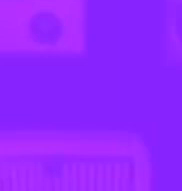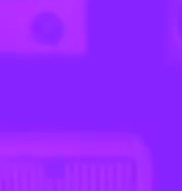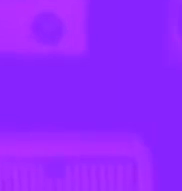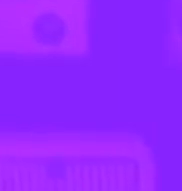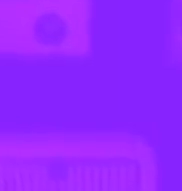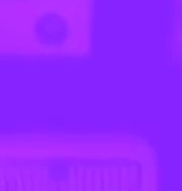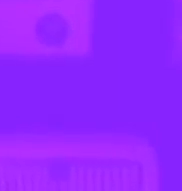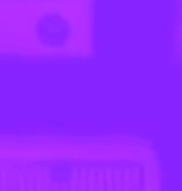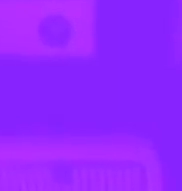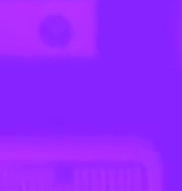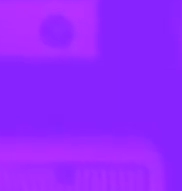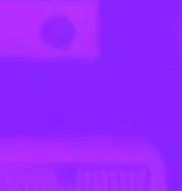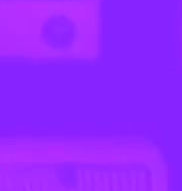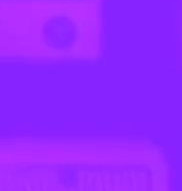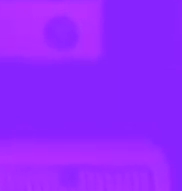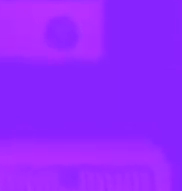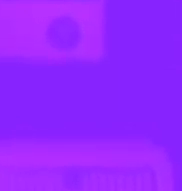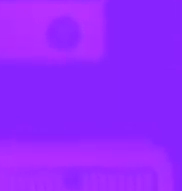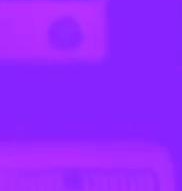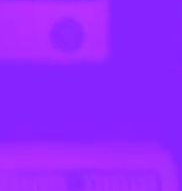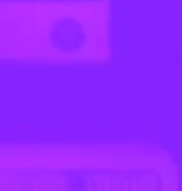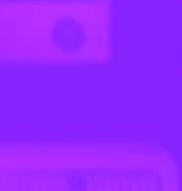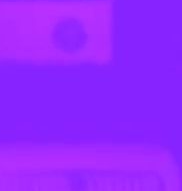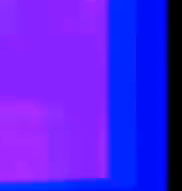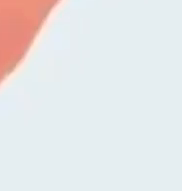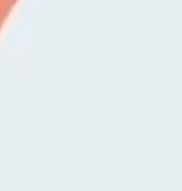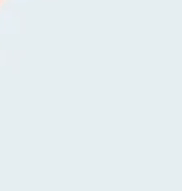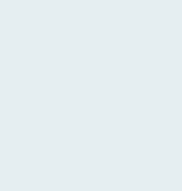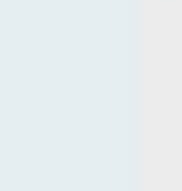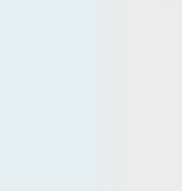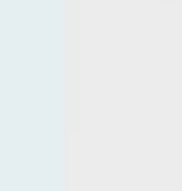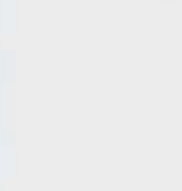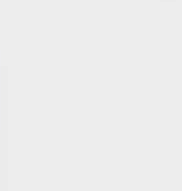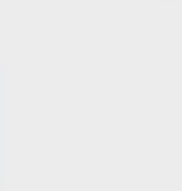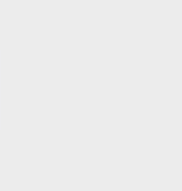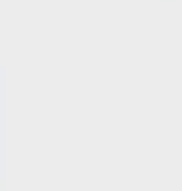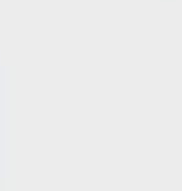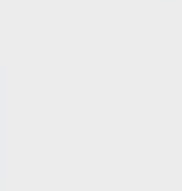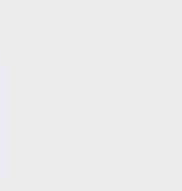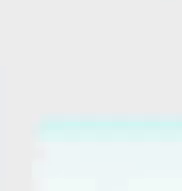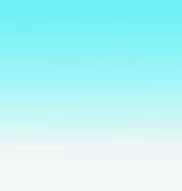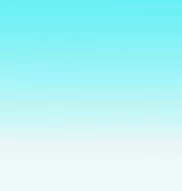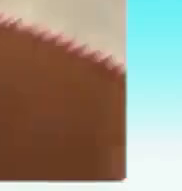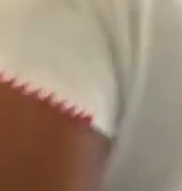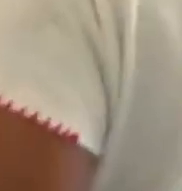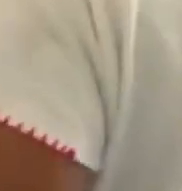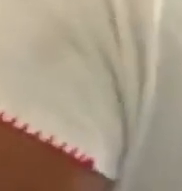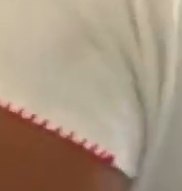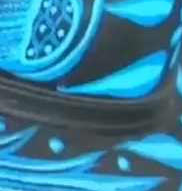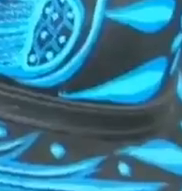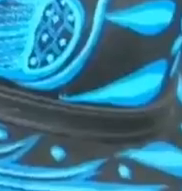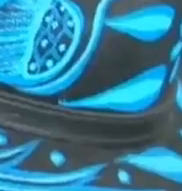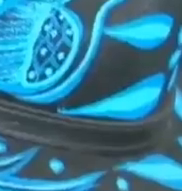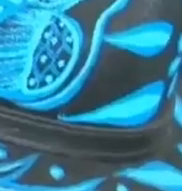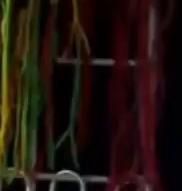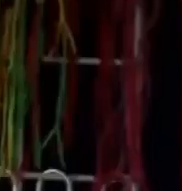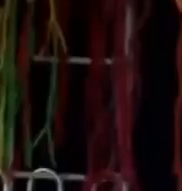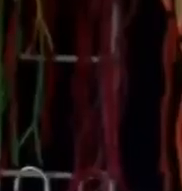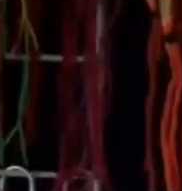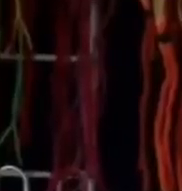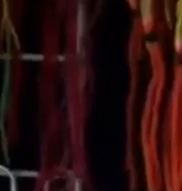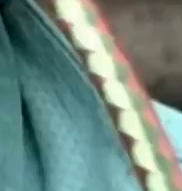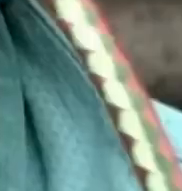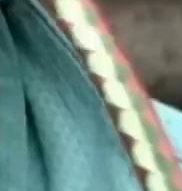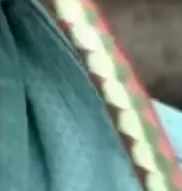A las 10:30 de la noche, Nuevo León en la hora nacional, el colectivo Redmin nos invita a participar en su trueque